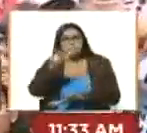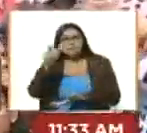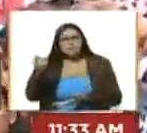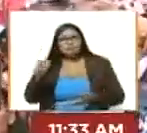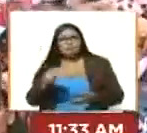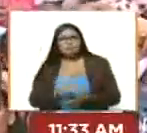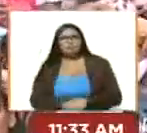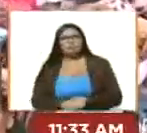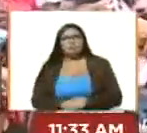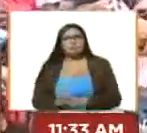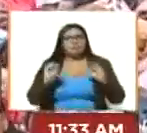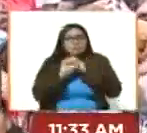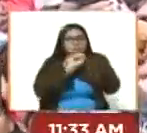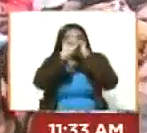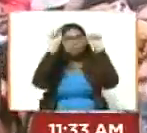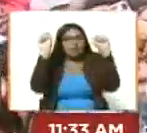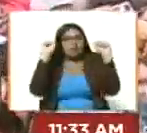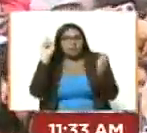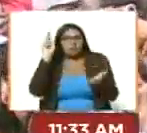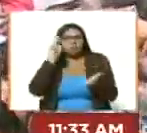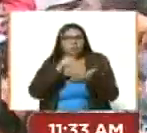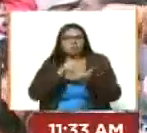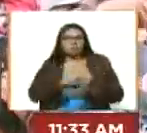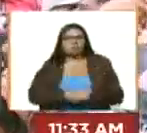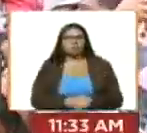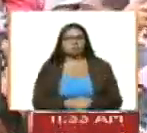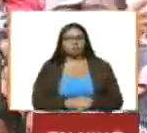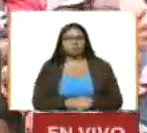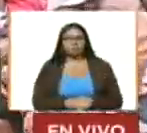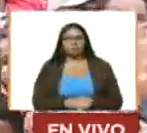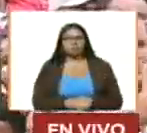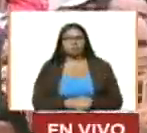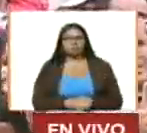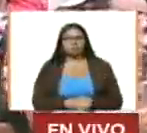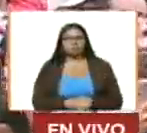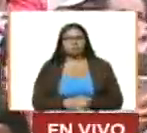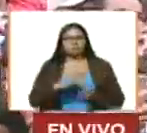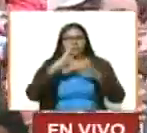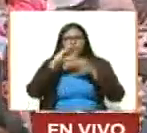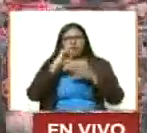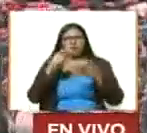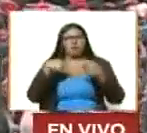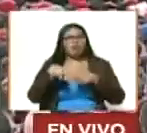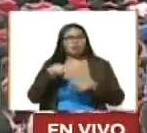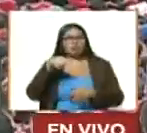Desde tempranito. Al toque de la Diana Carabobo,